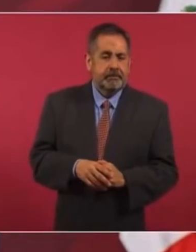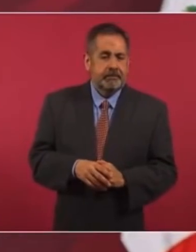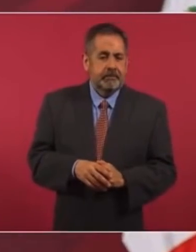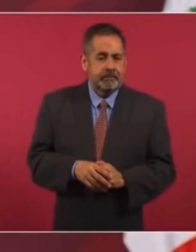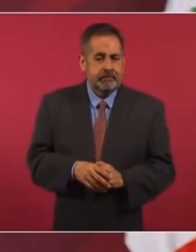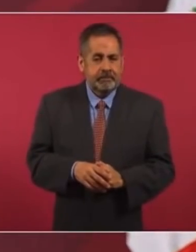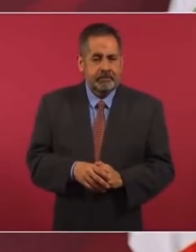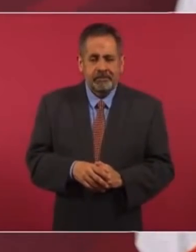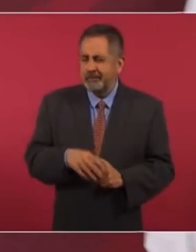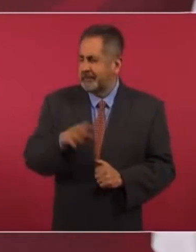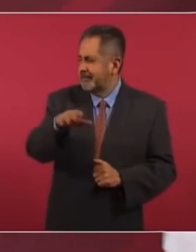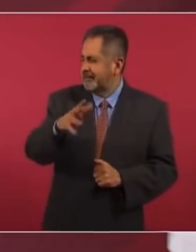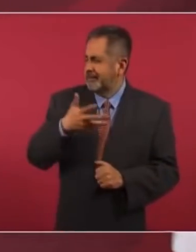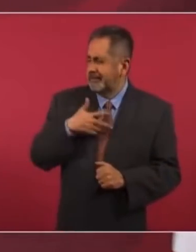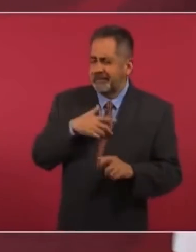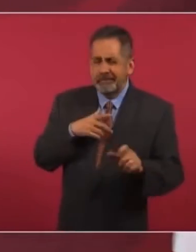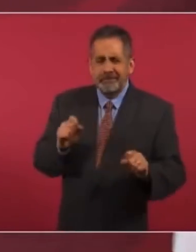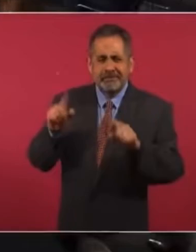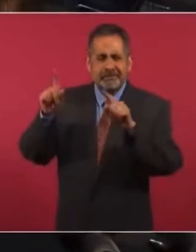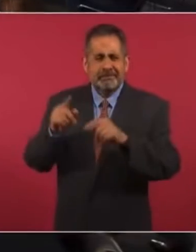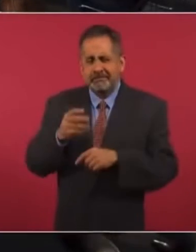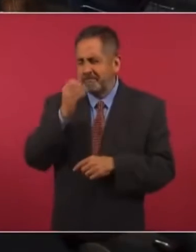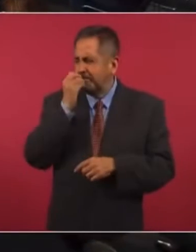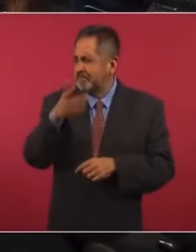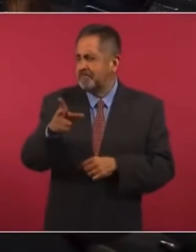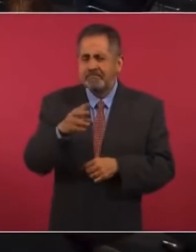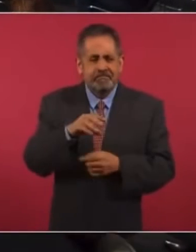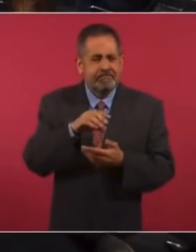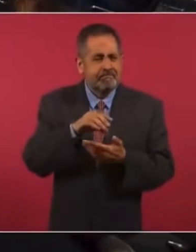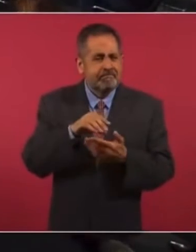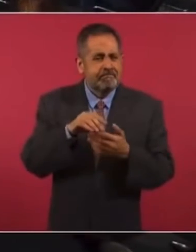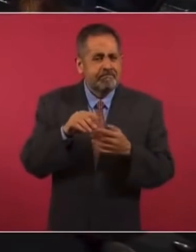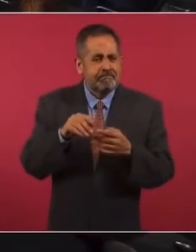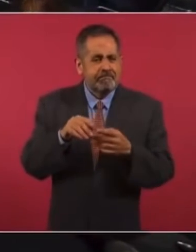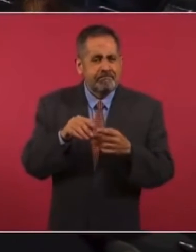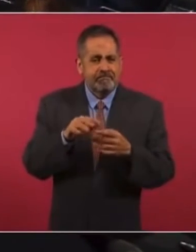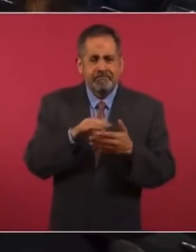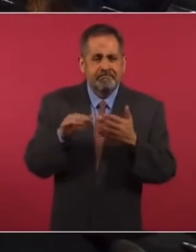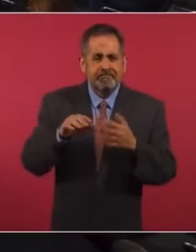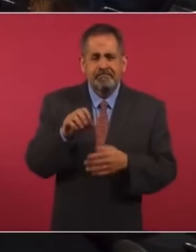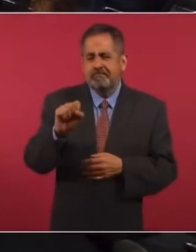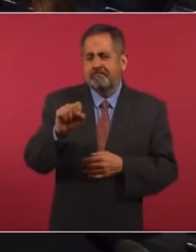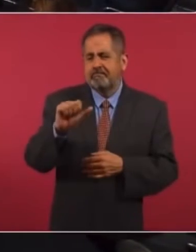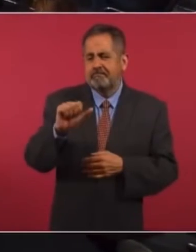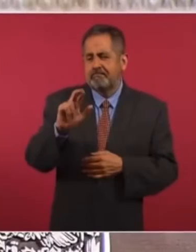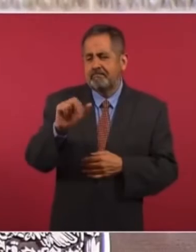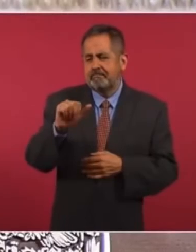no tienes una cita ahí que es muy buena de Saramago